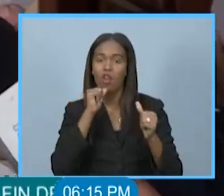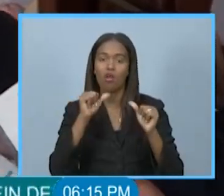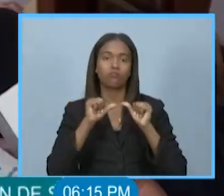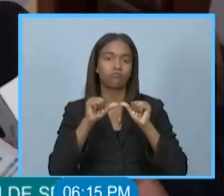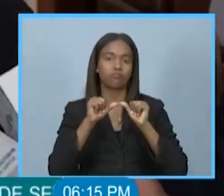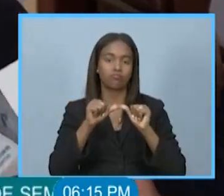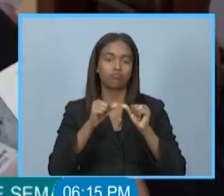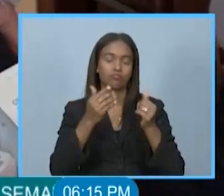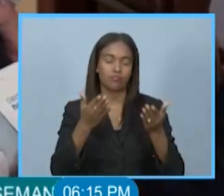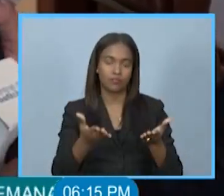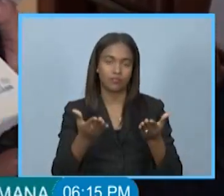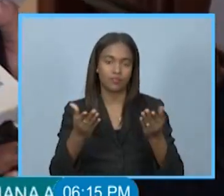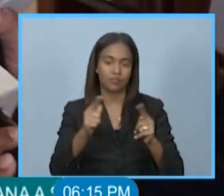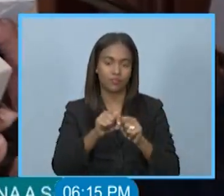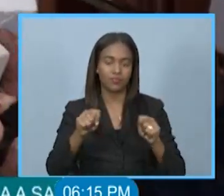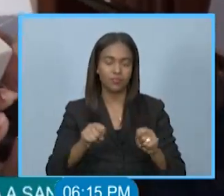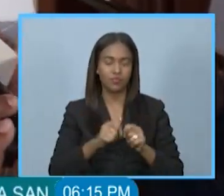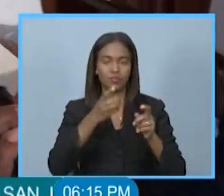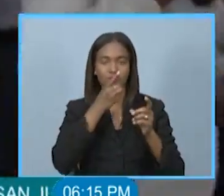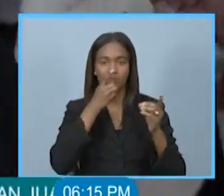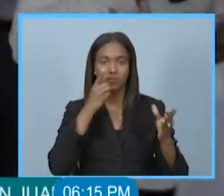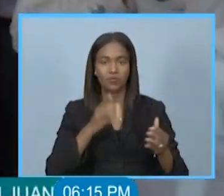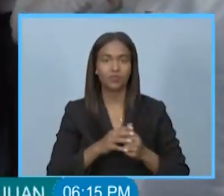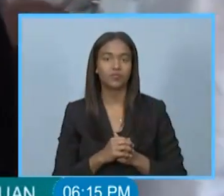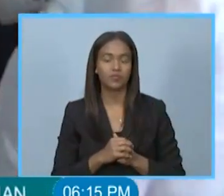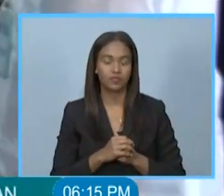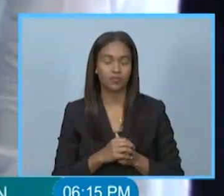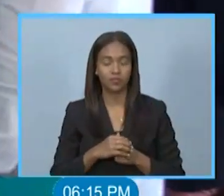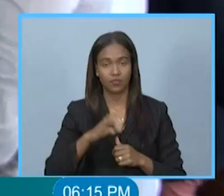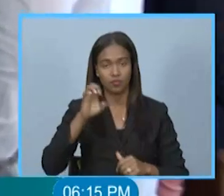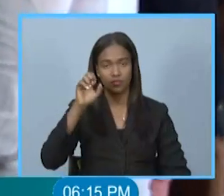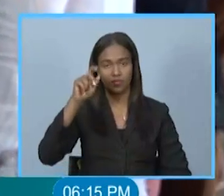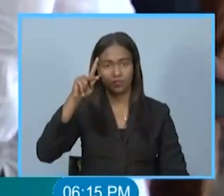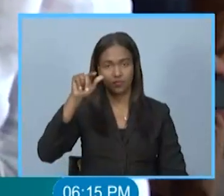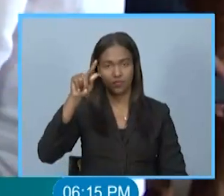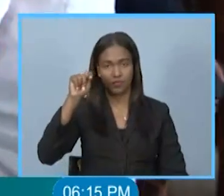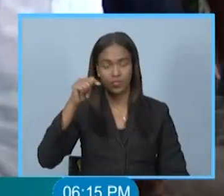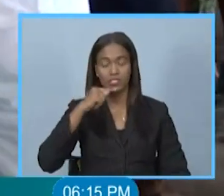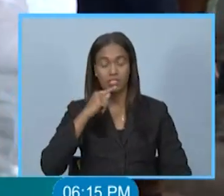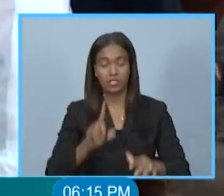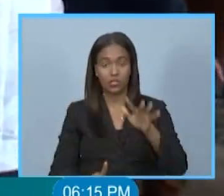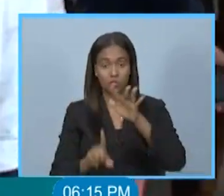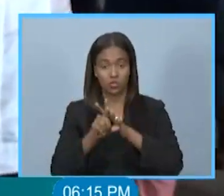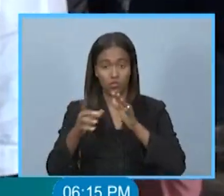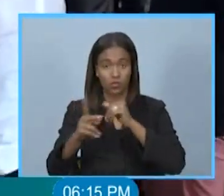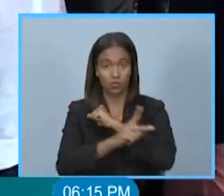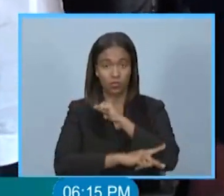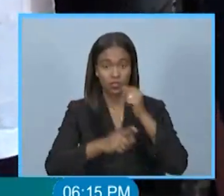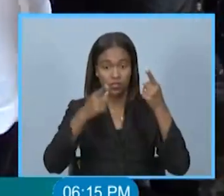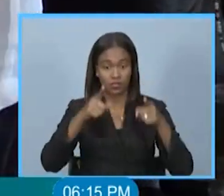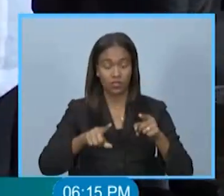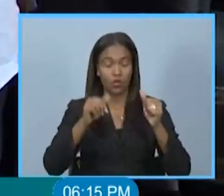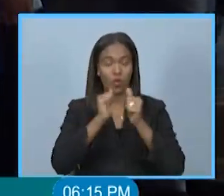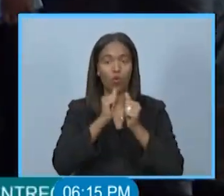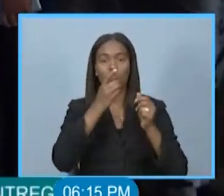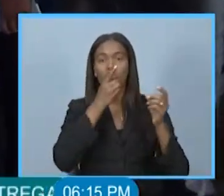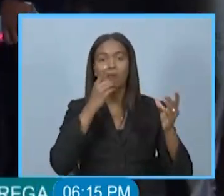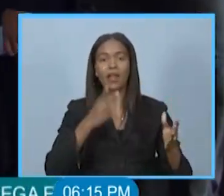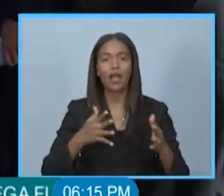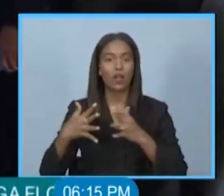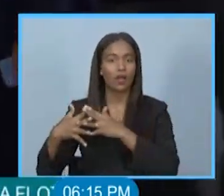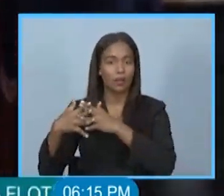cruce la frontera territorio donde dijo el presidente dijo que su presencia en el país la realizó como dominicano